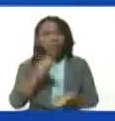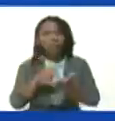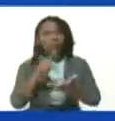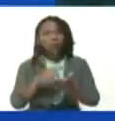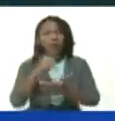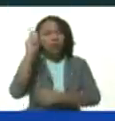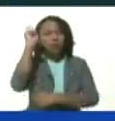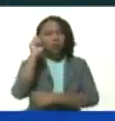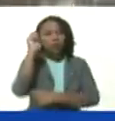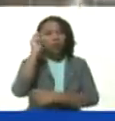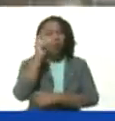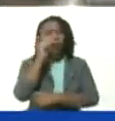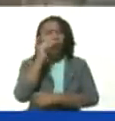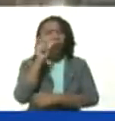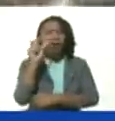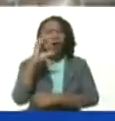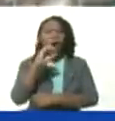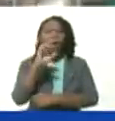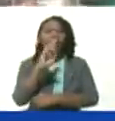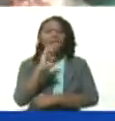del diputado Correa